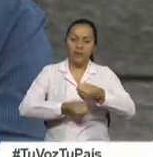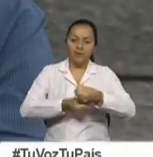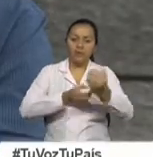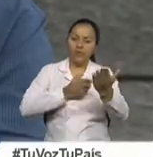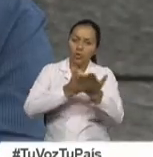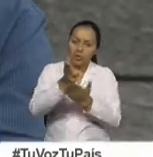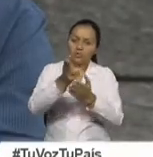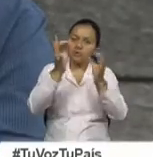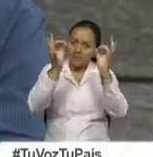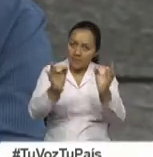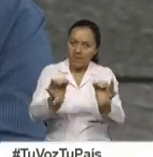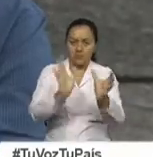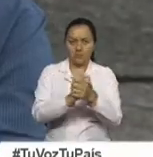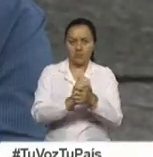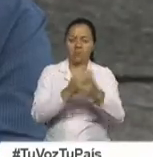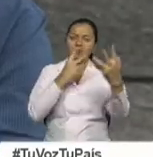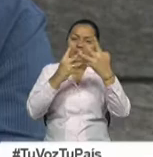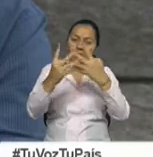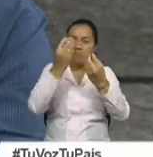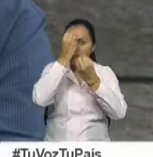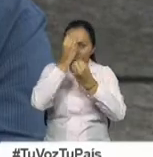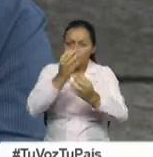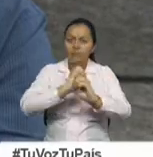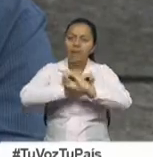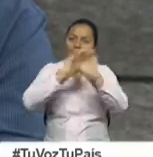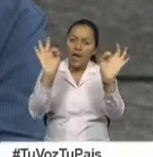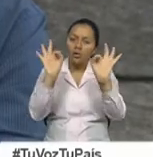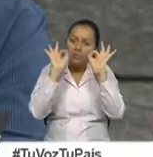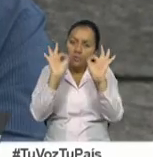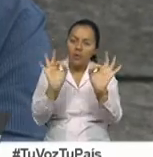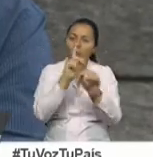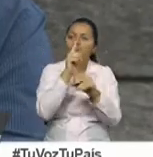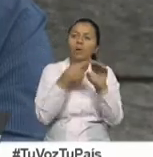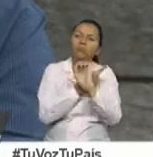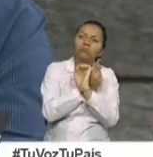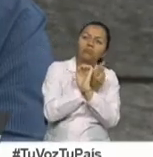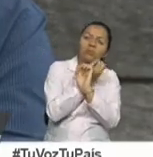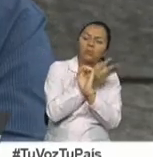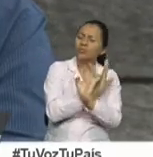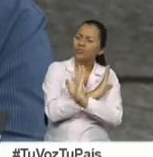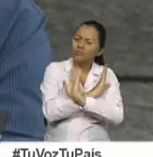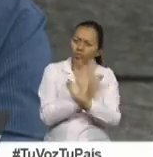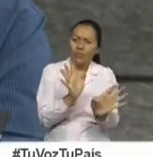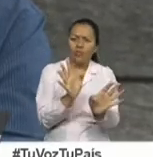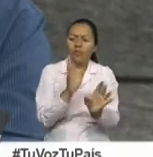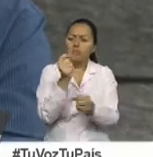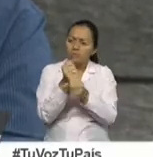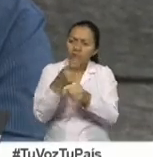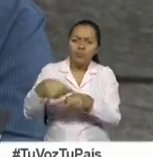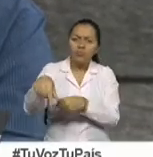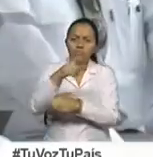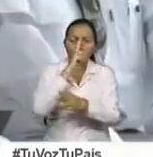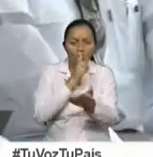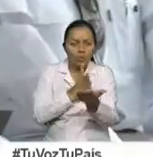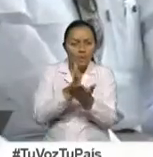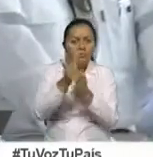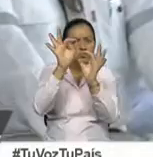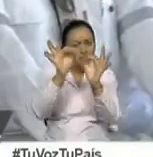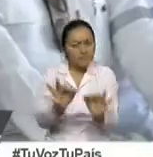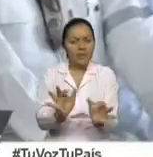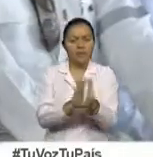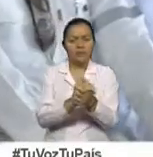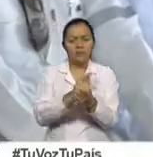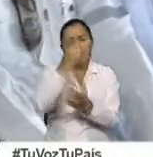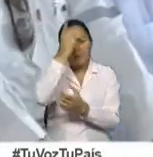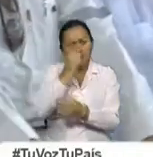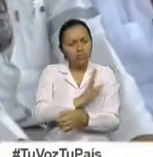con honestidad, transparentando la información. Así deben actuar los trabajadores honestos. Con decisión y el concurso